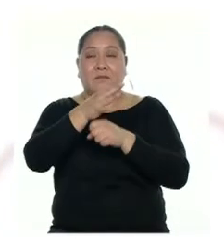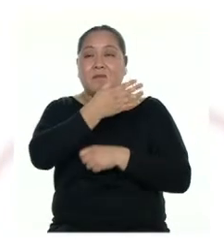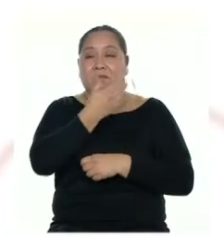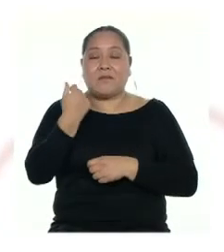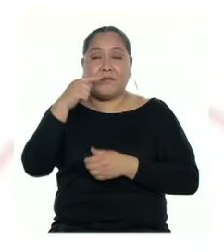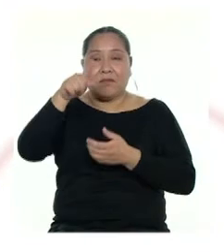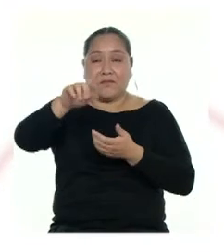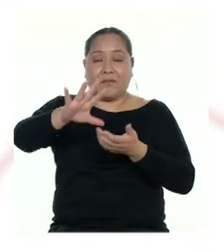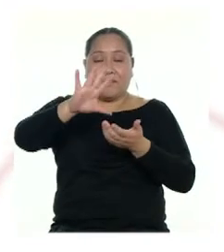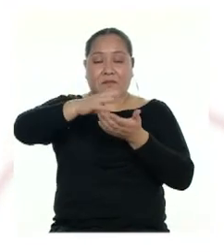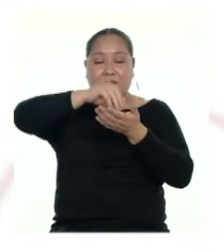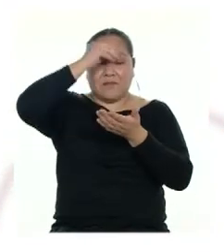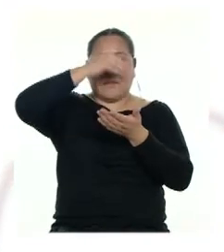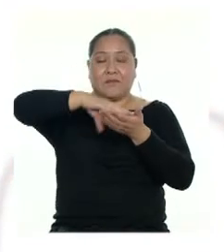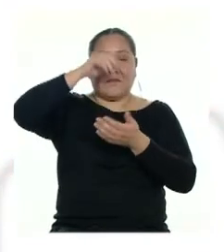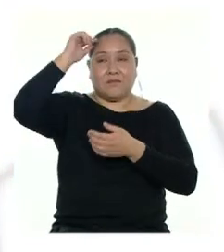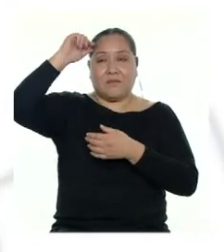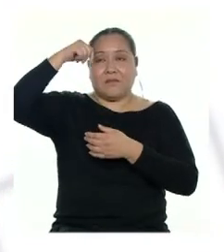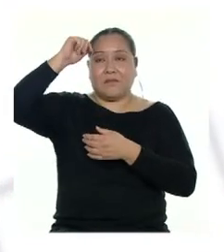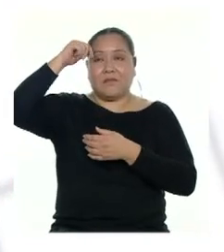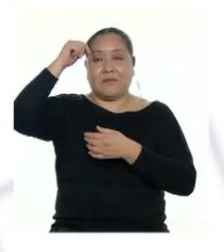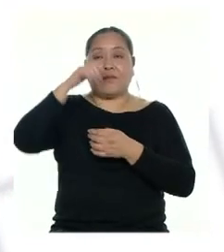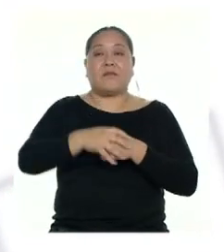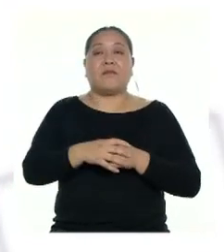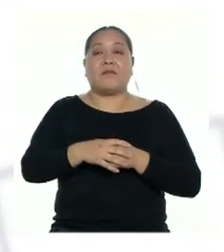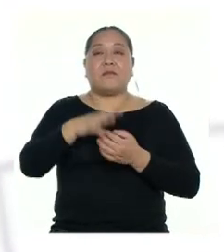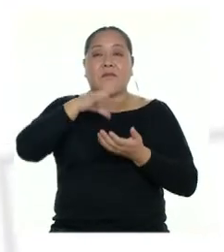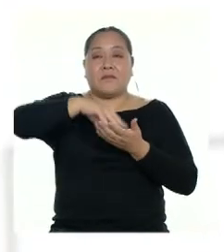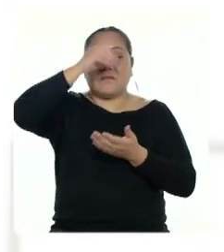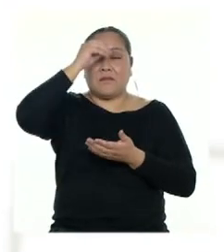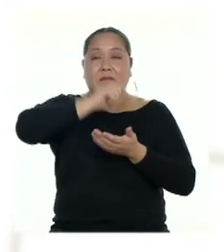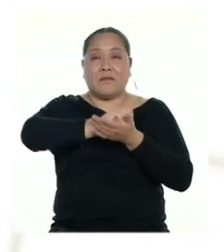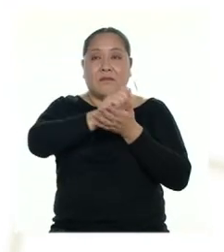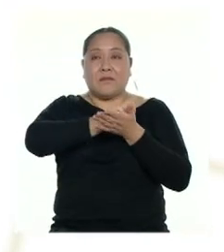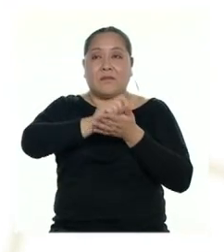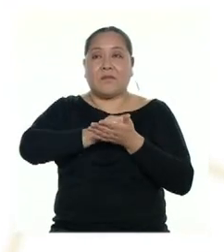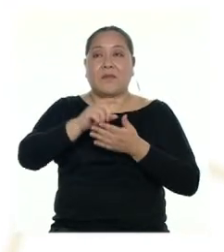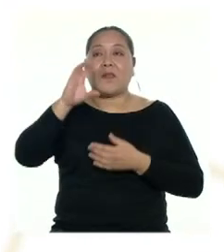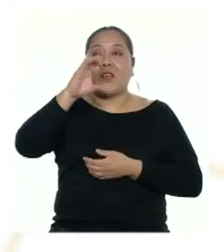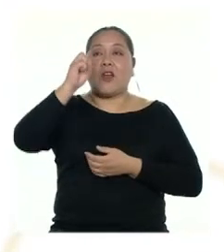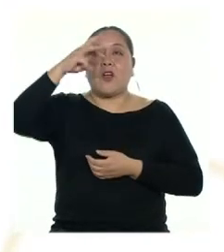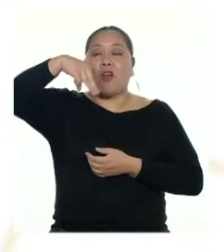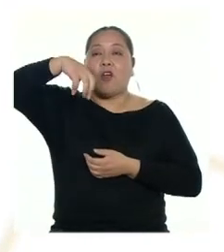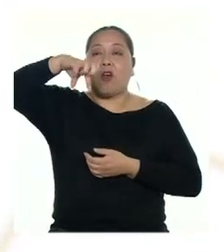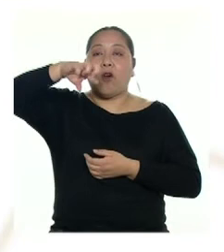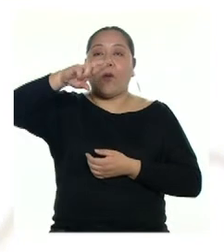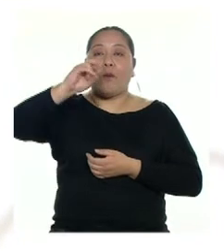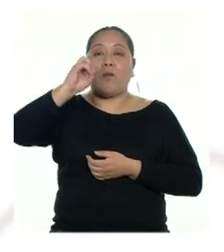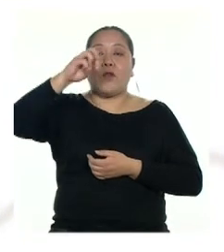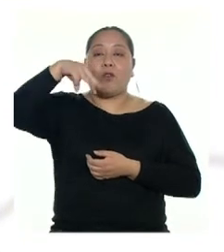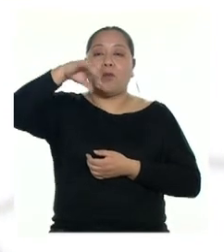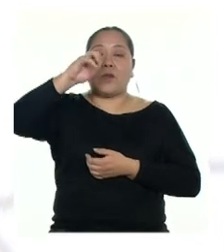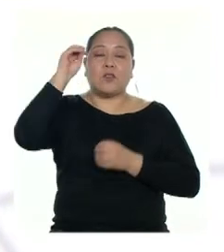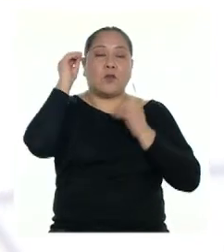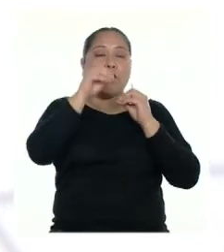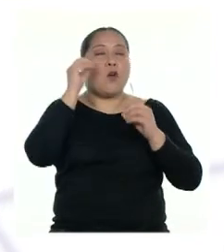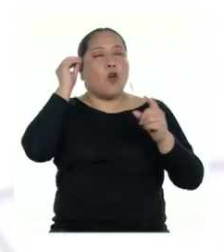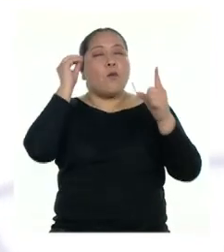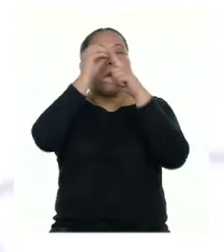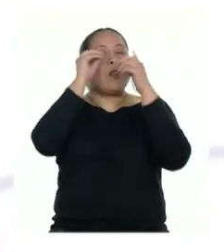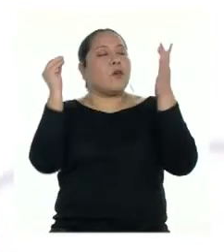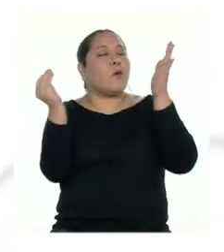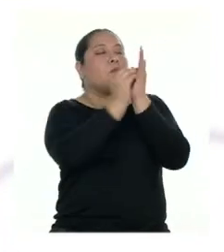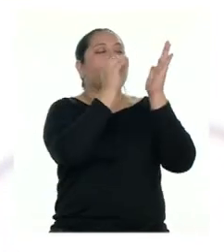tu aprendizaje. Recuerden que al escribir un compromiso están planteando en un texto una meta que se han propuesto alcanzar. Para